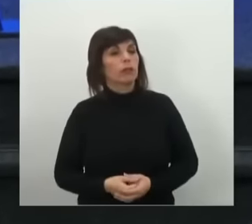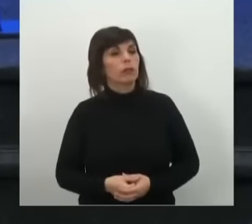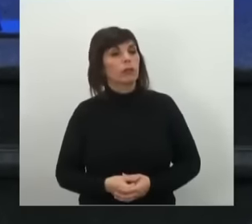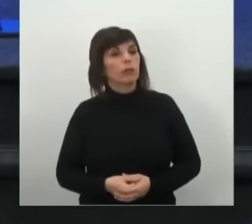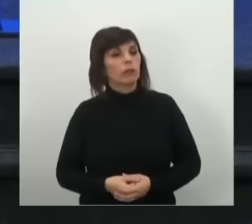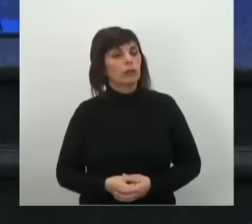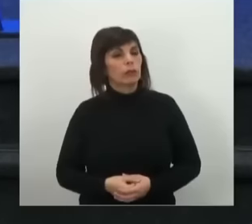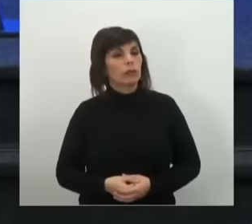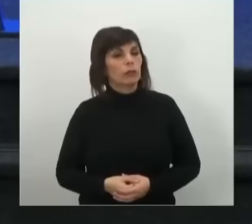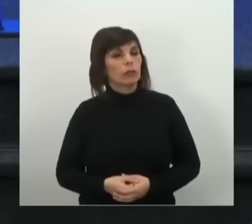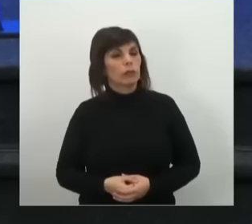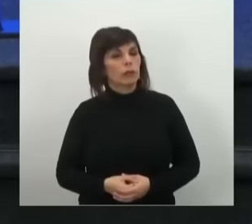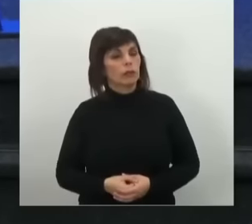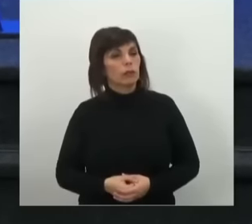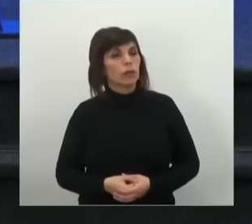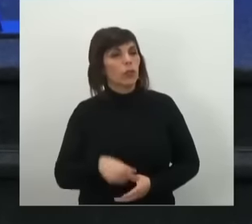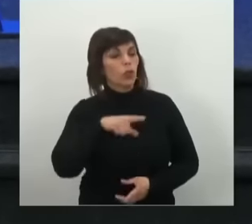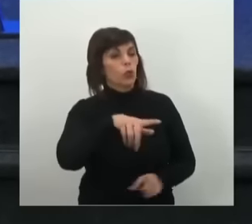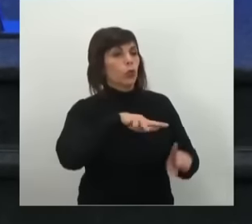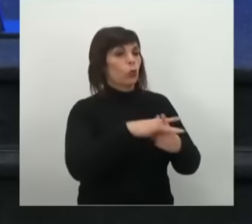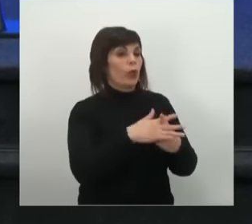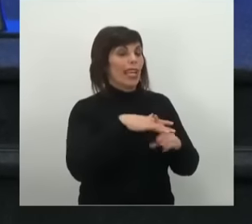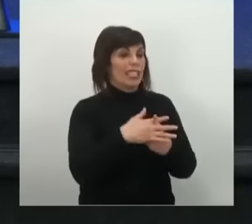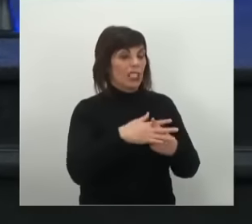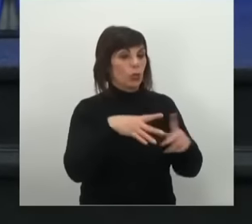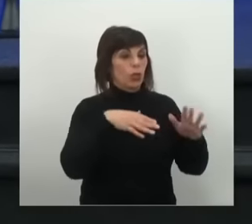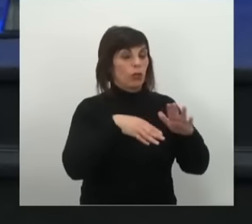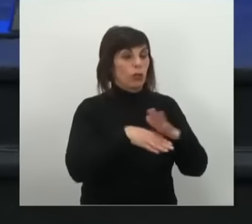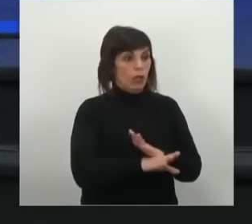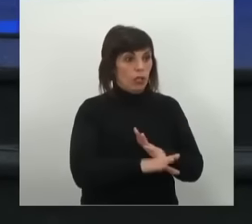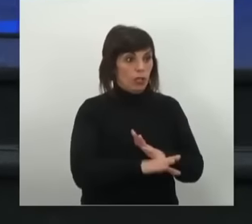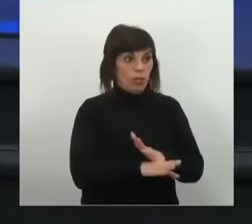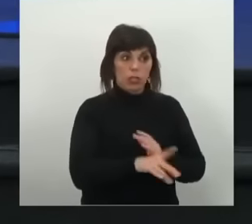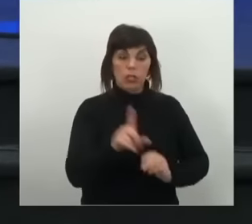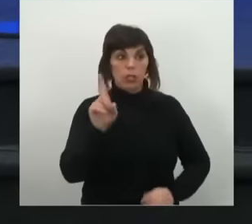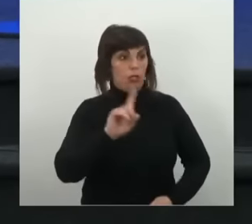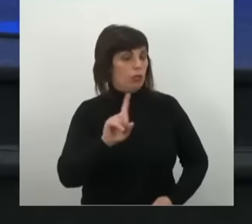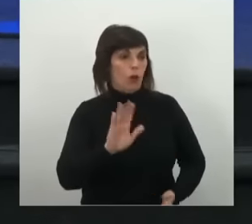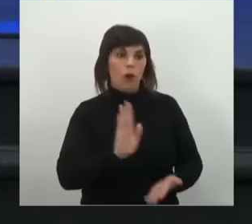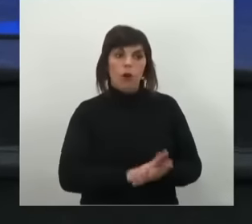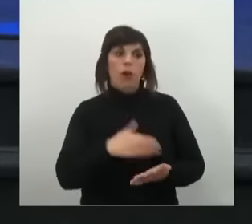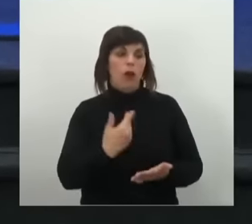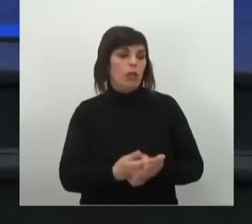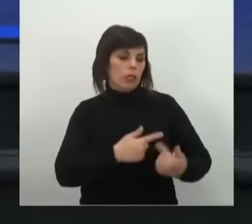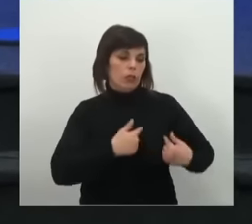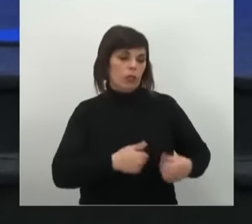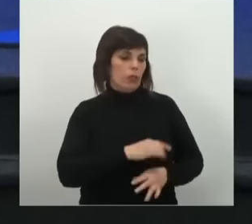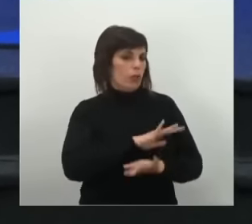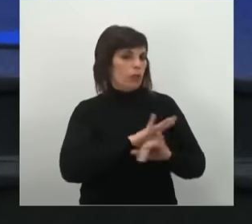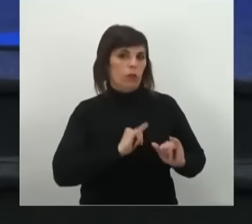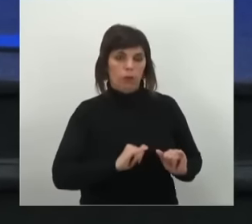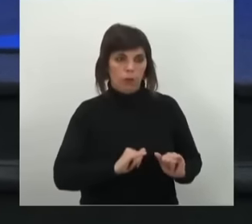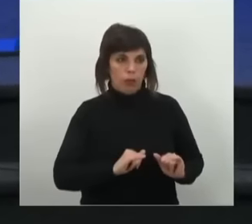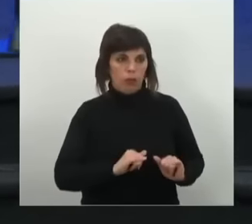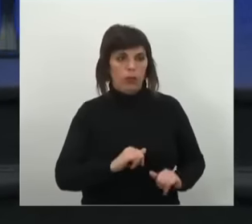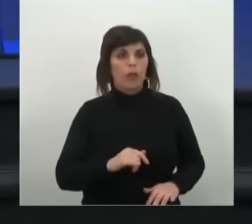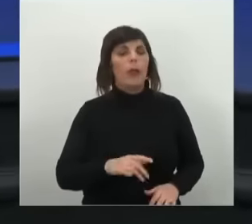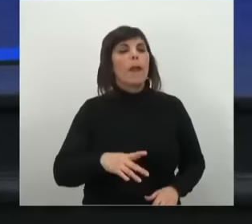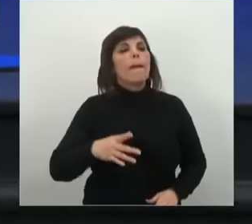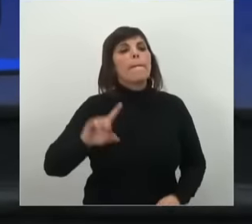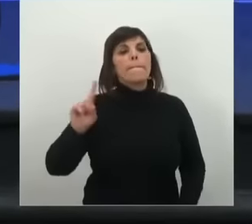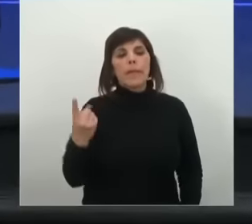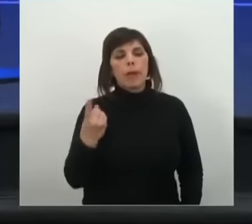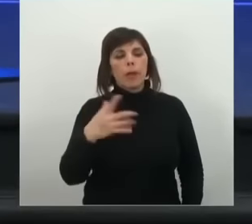nunca te metas en una situación mientras no tengas paz en tu corazón Busca primero la